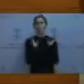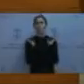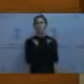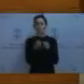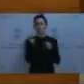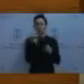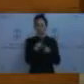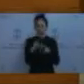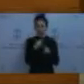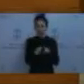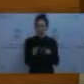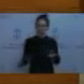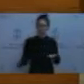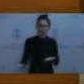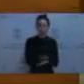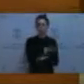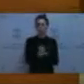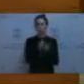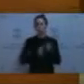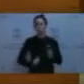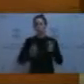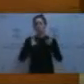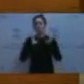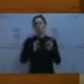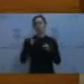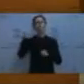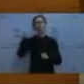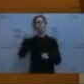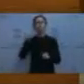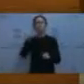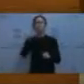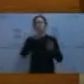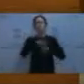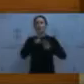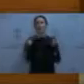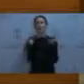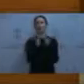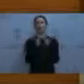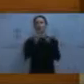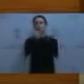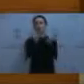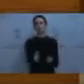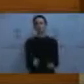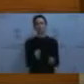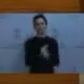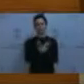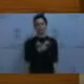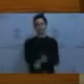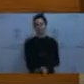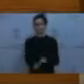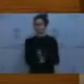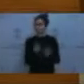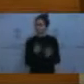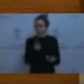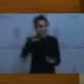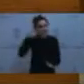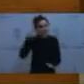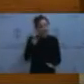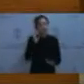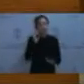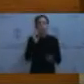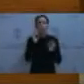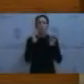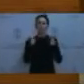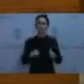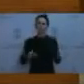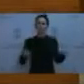especialmente a las izquierdas, donde no llegaron a tener un acuerdo presupuestario, pero también al principal